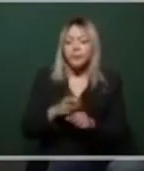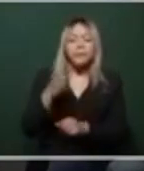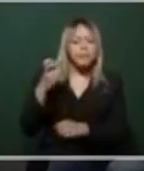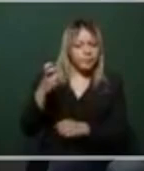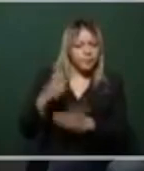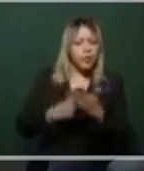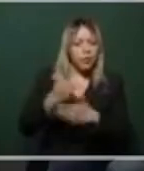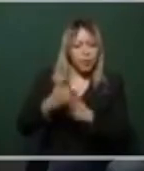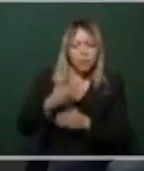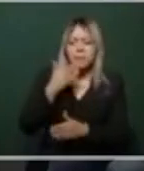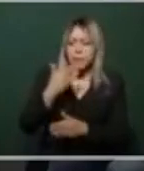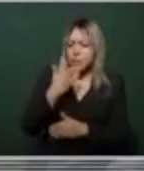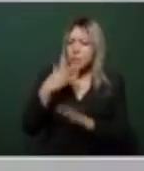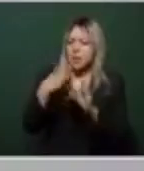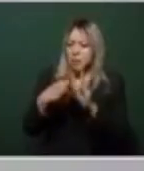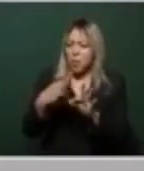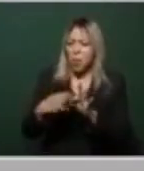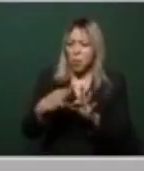bien.